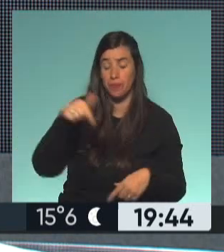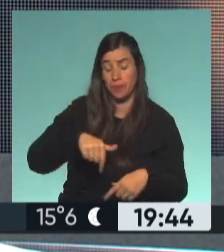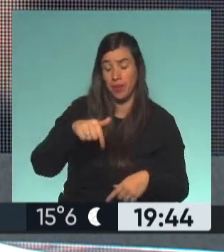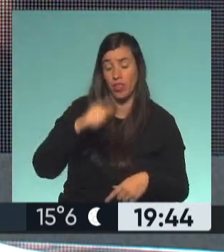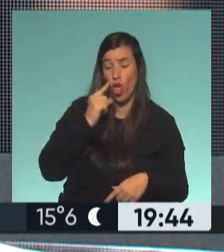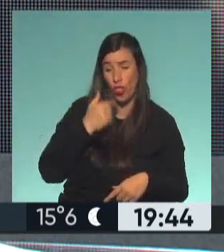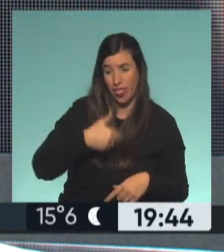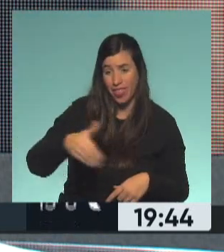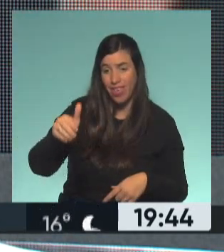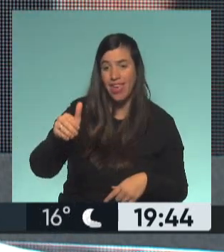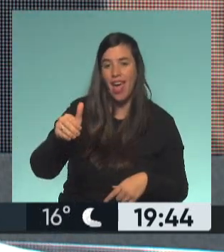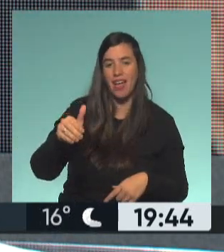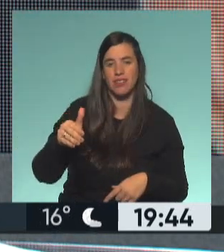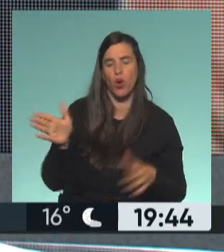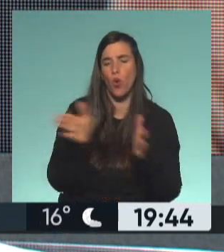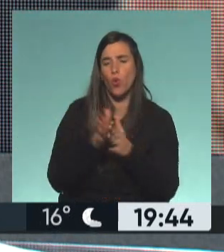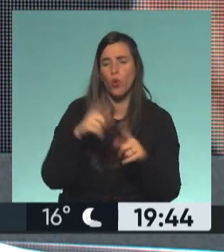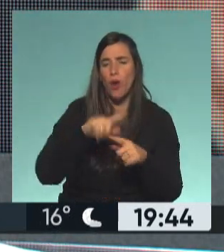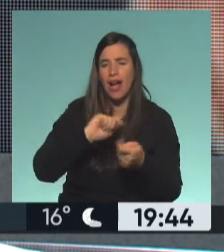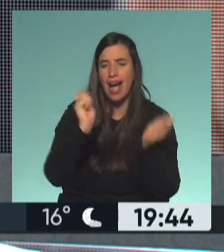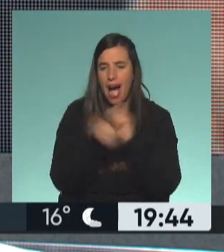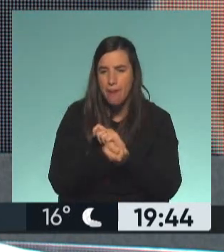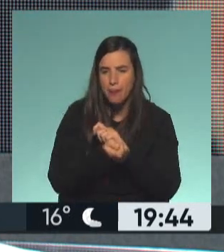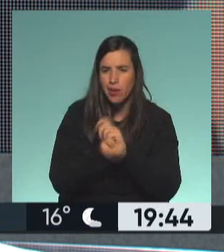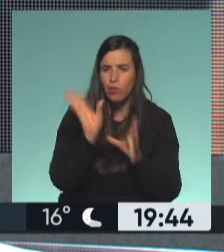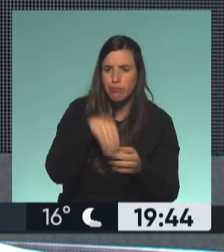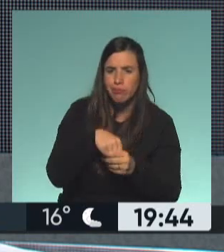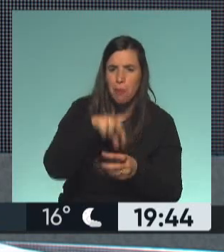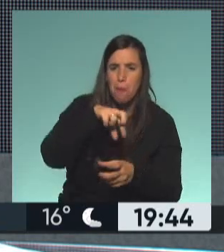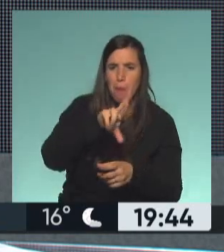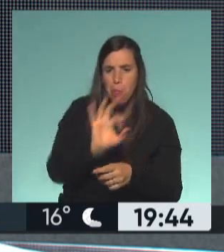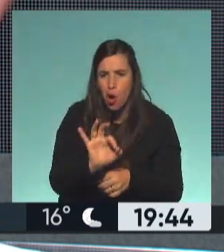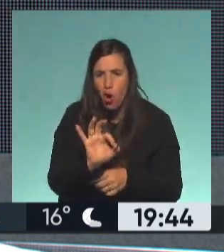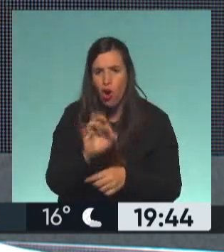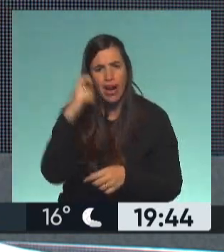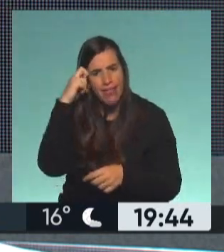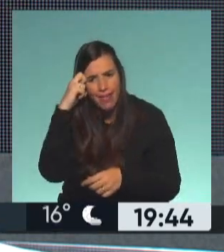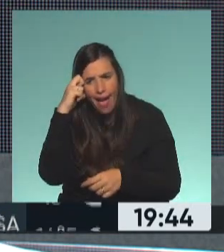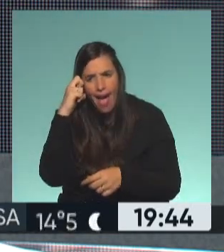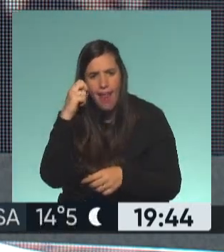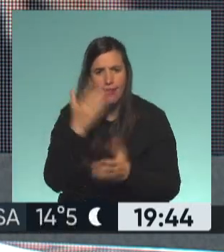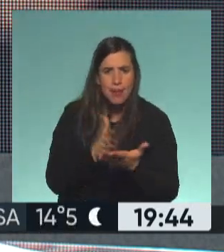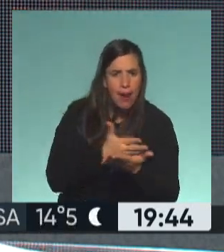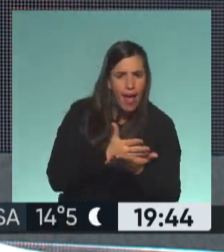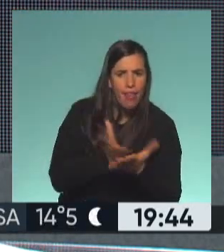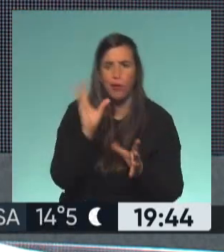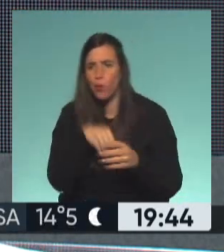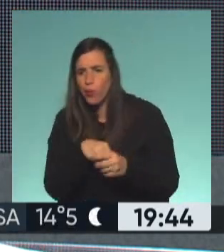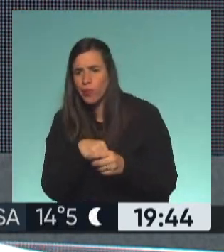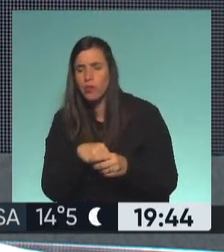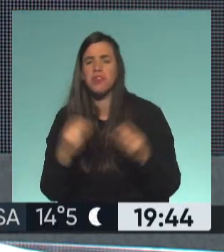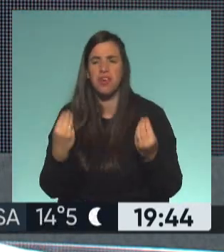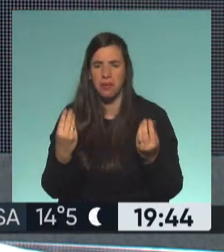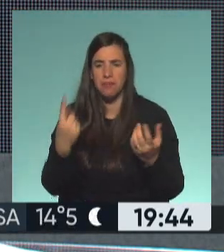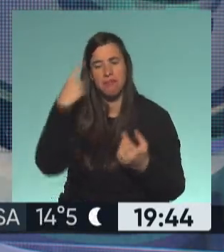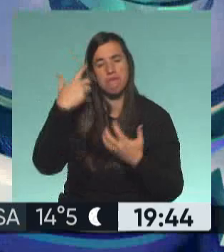¿es todo el PRO y todo el radicalismo o juega solamente la mesa chica, la mesa grande? Los compañeros y la compañera nos vas a ayudar a pensar.